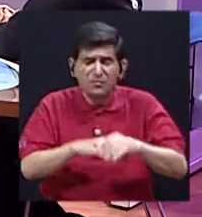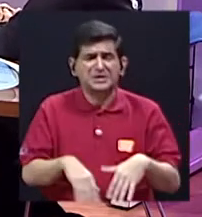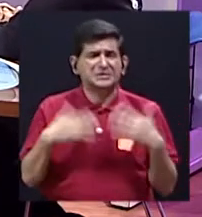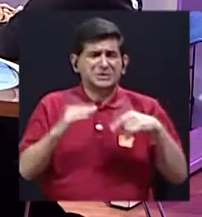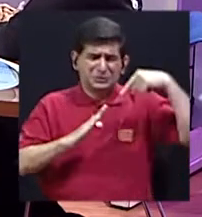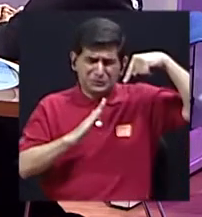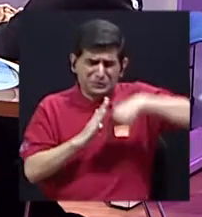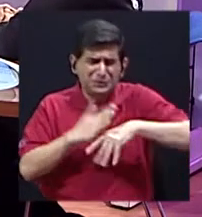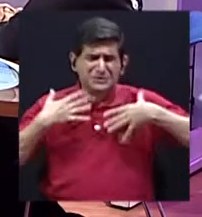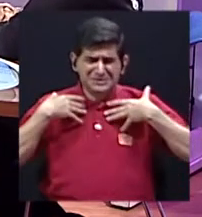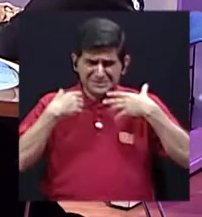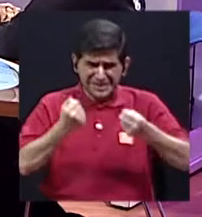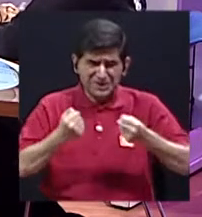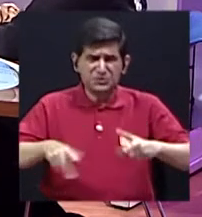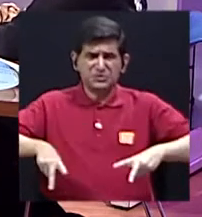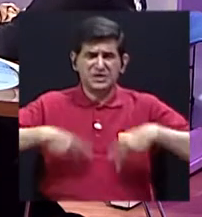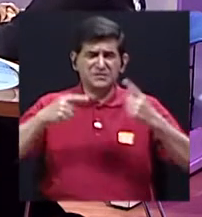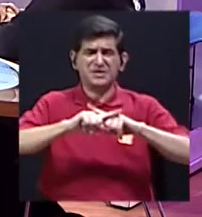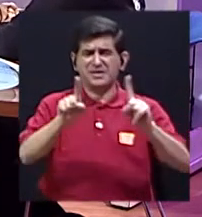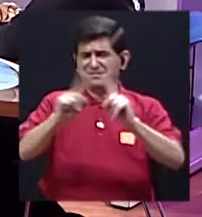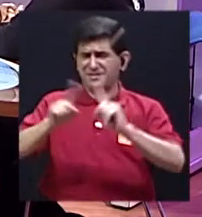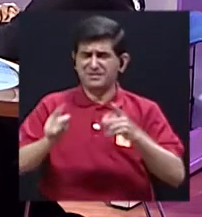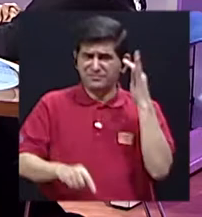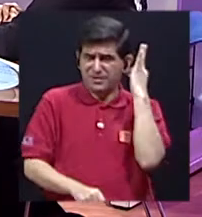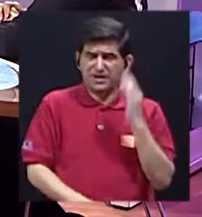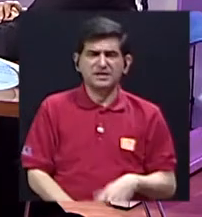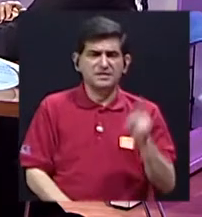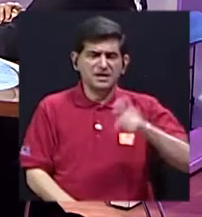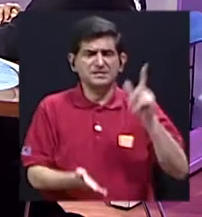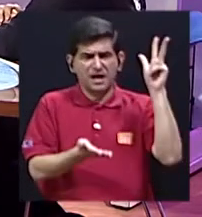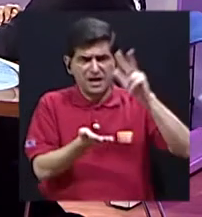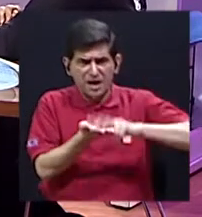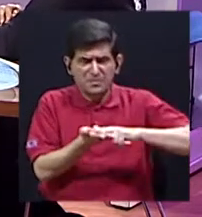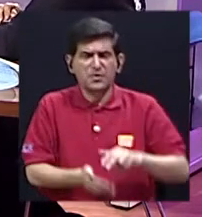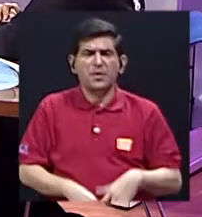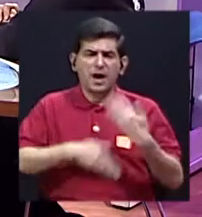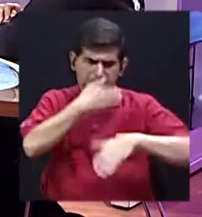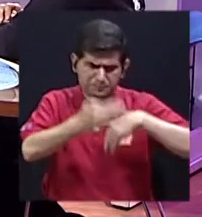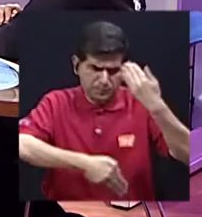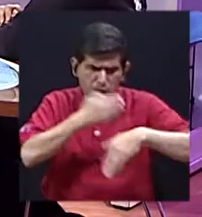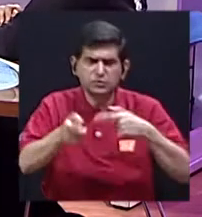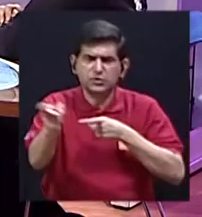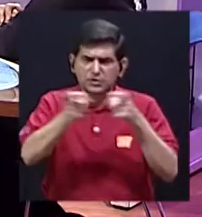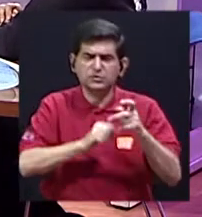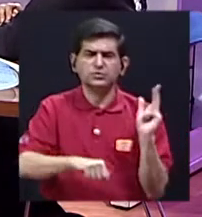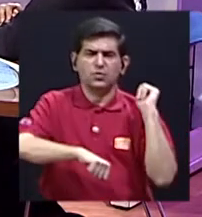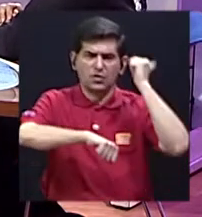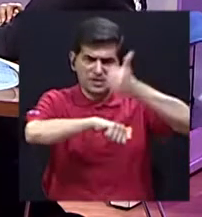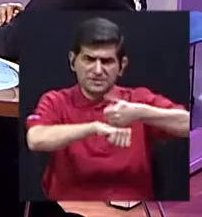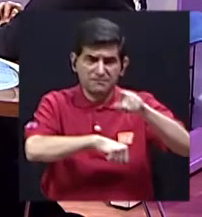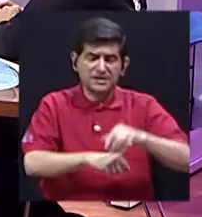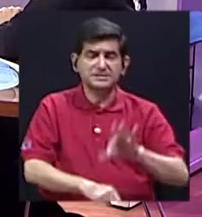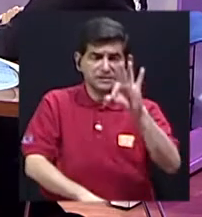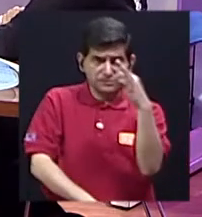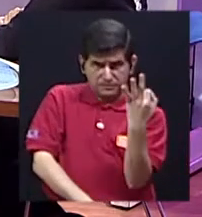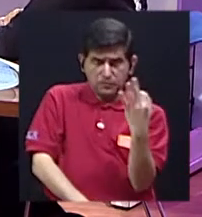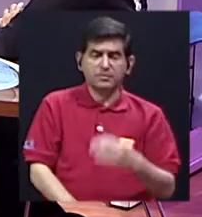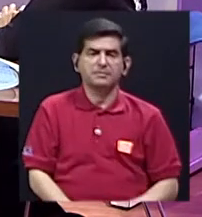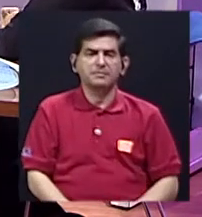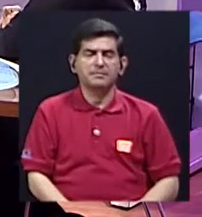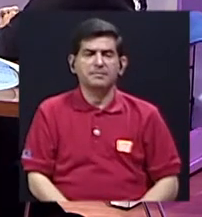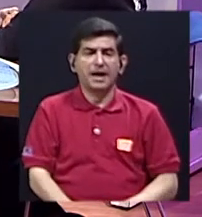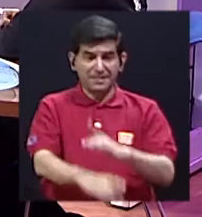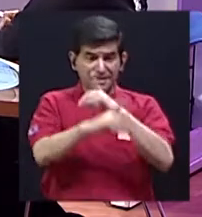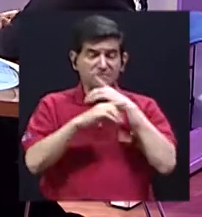gravísimas de la salud y de vida de otras tantas mujeres urge la aprobación de un protocolo que regule la implementación de esta figura la